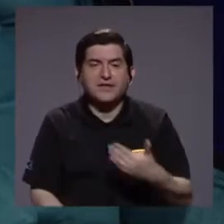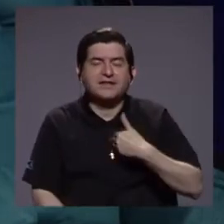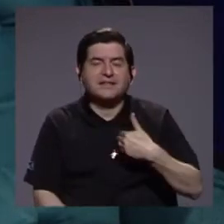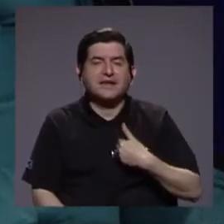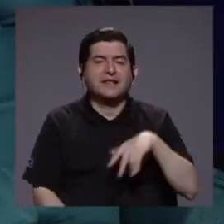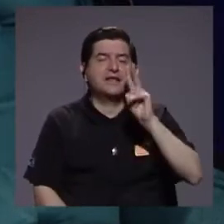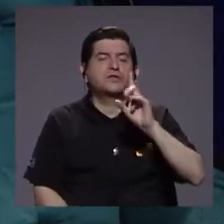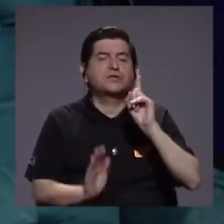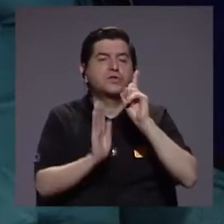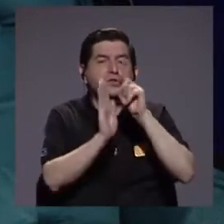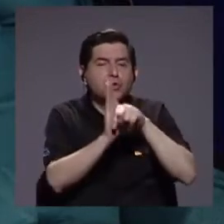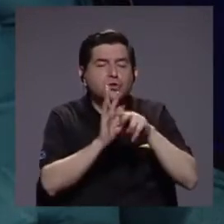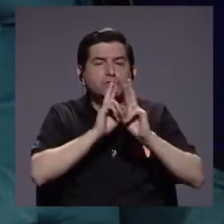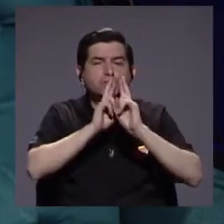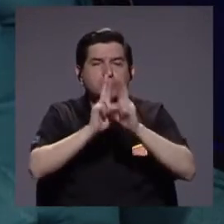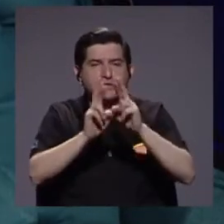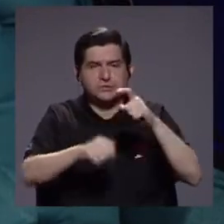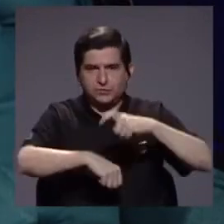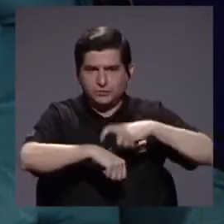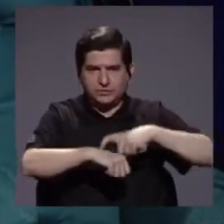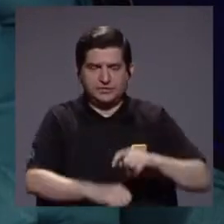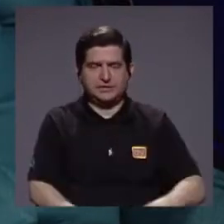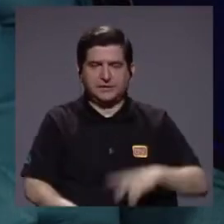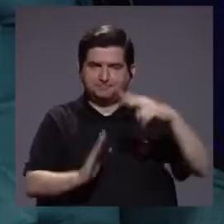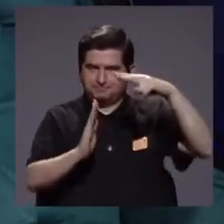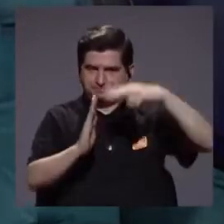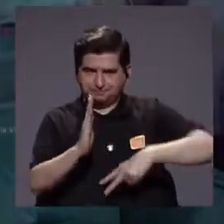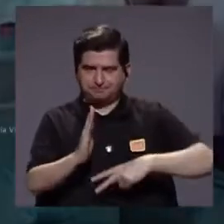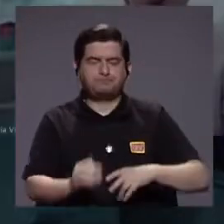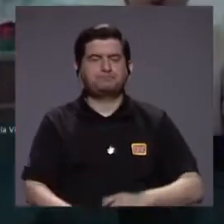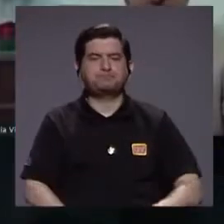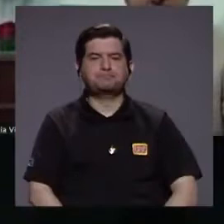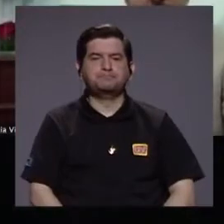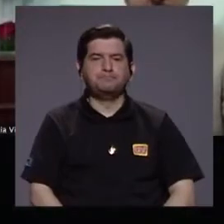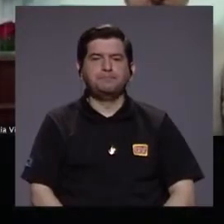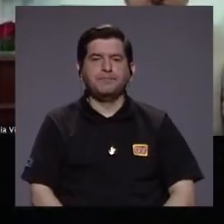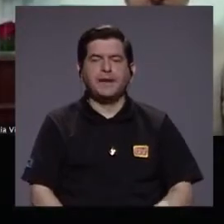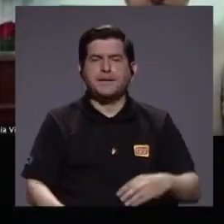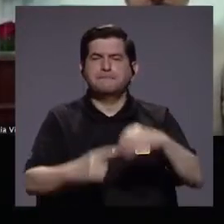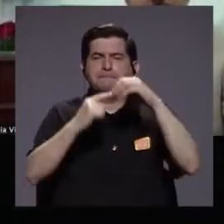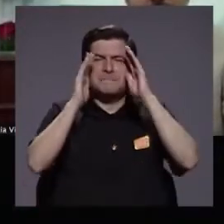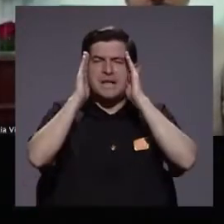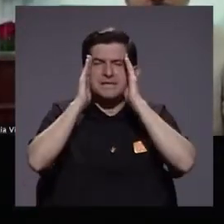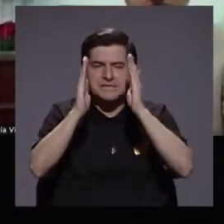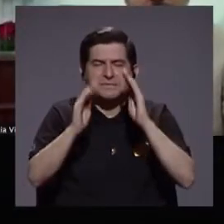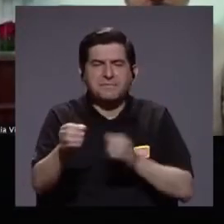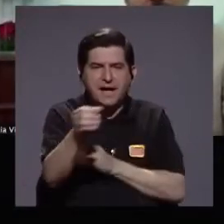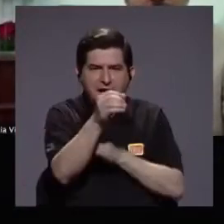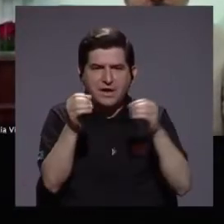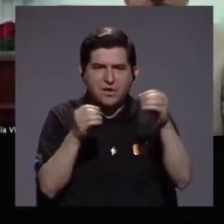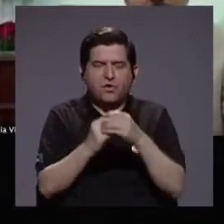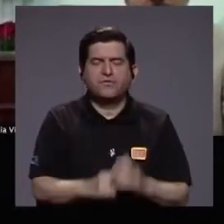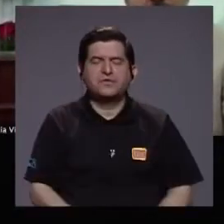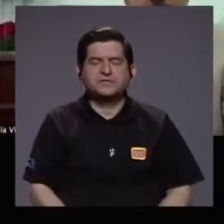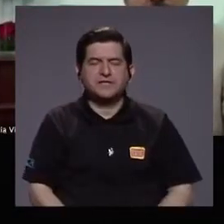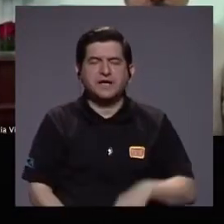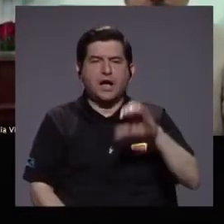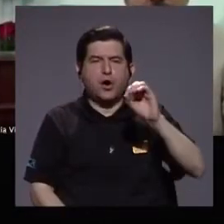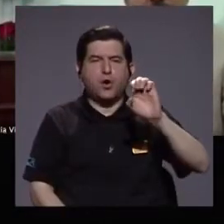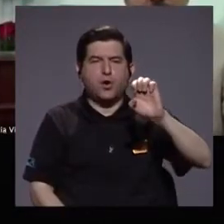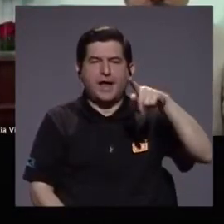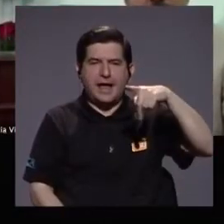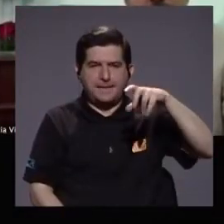de 2 minutos para responderla. Procedo a leerles la pregunta. ¿Qué prioridades tendría la Oficina Ejecutora del Programa